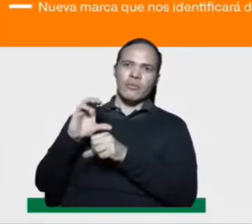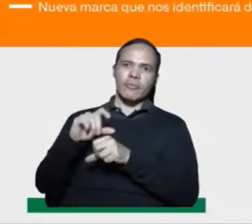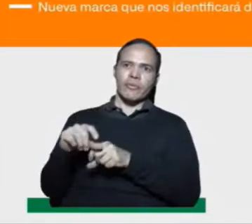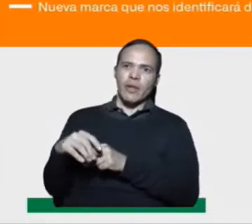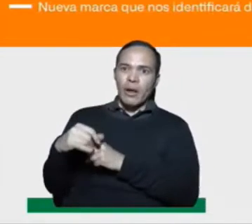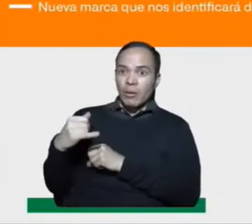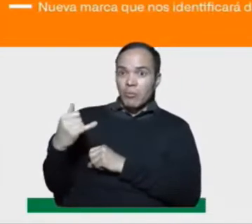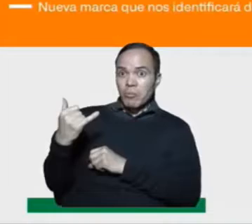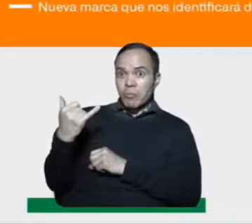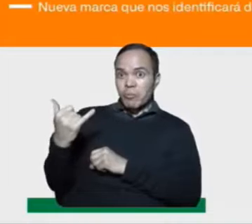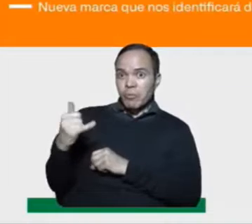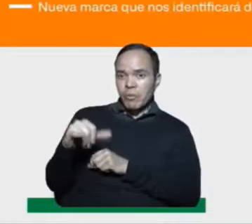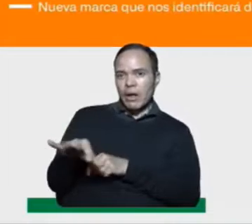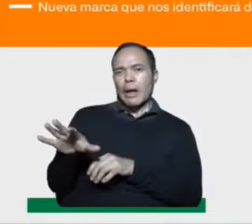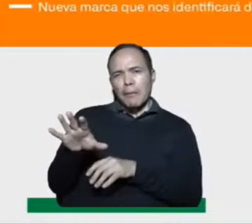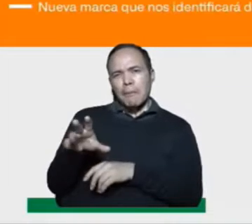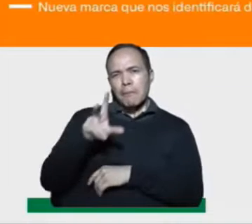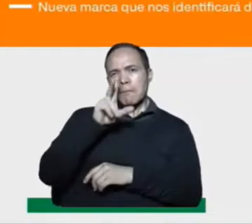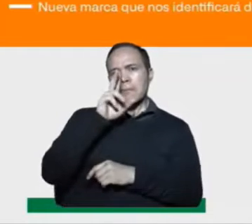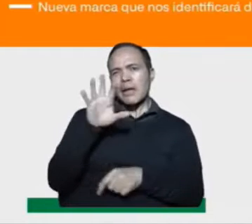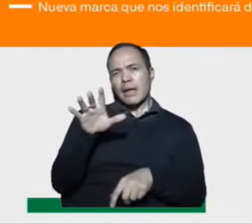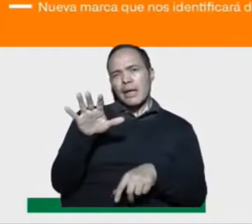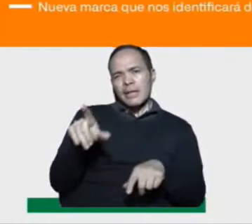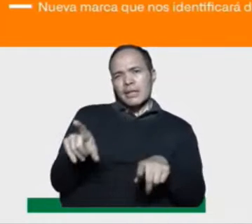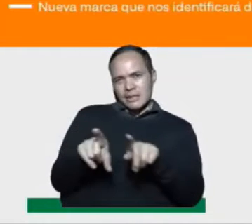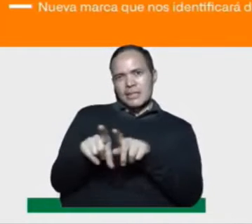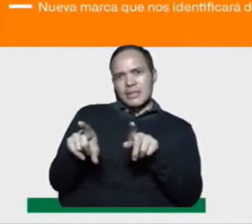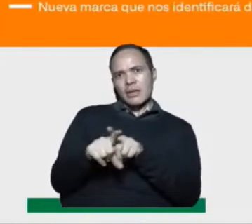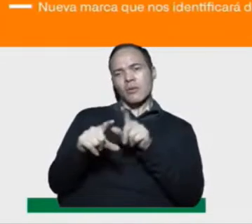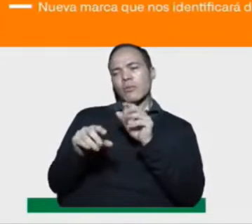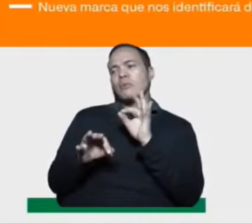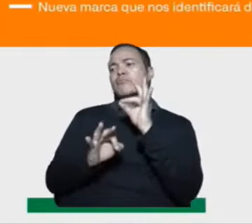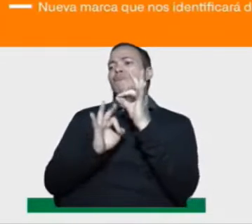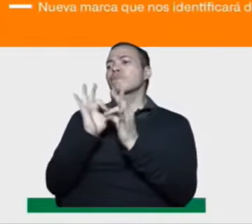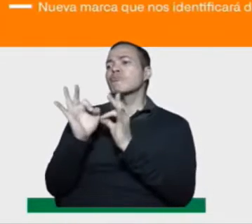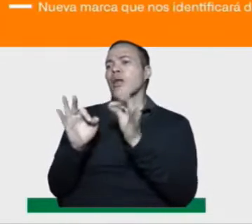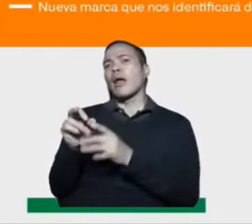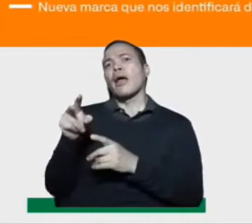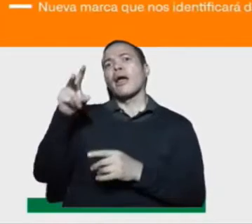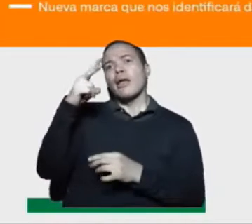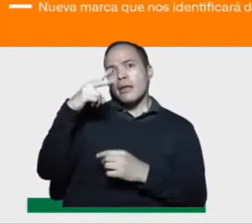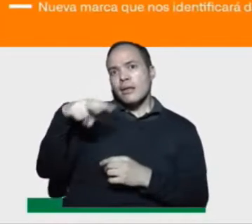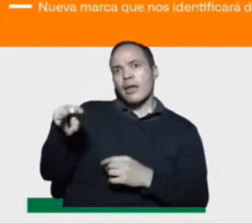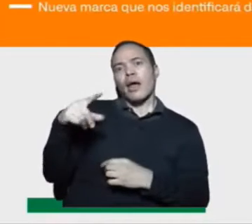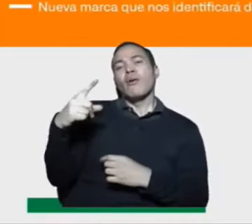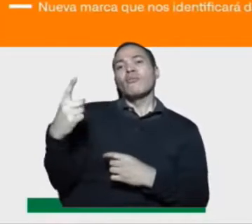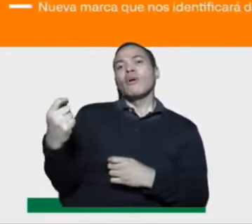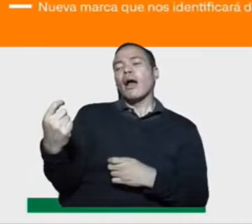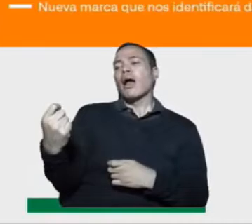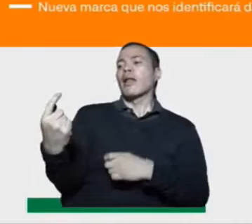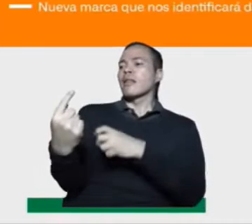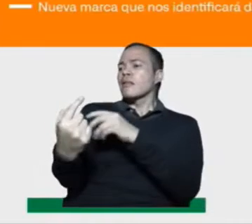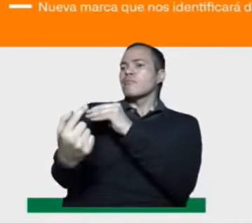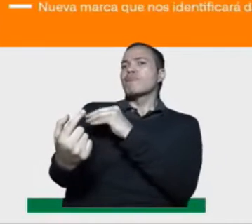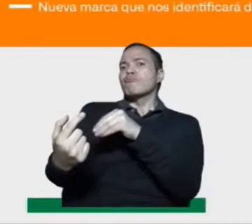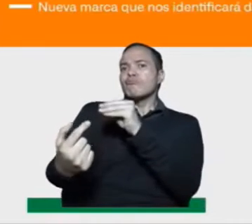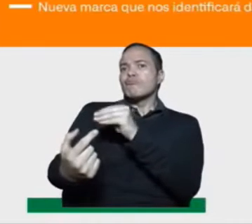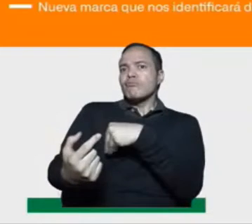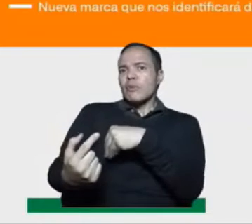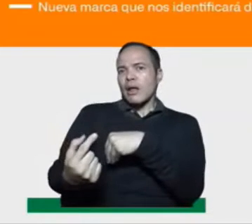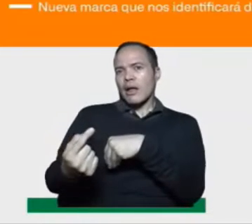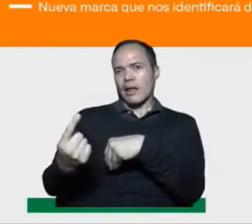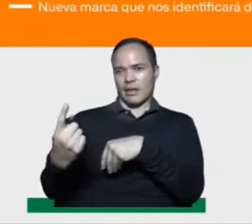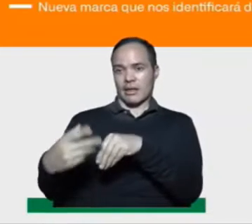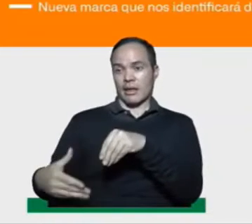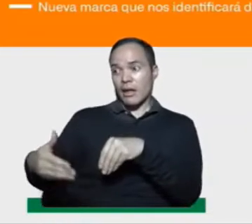hija adolescente de 15, 16 o 17 años y no la habíamos bautizado. Entonces era una deuda que teníamos con los empresarios,